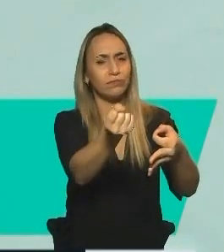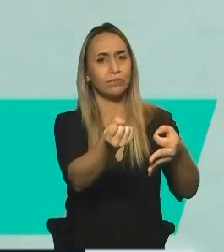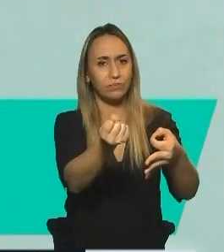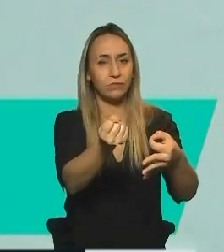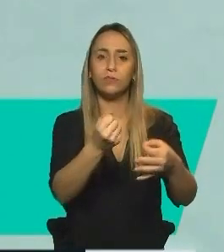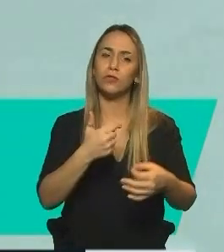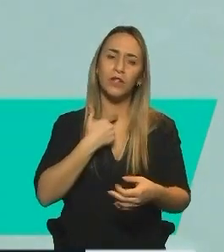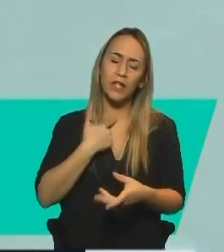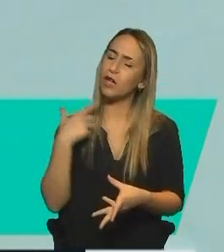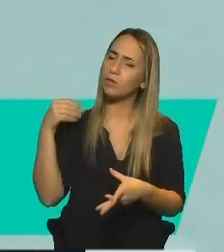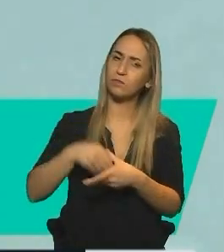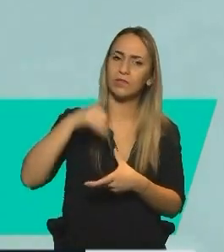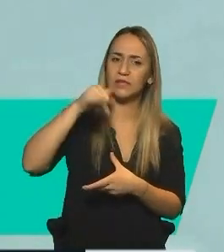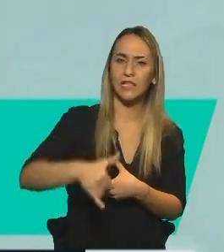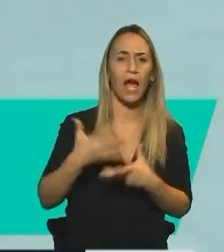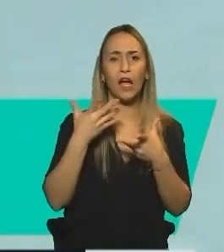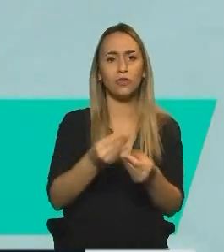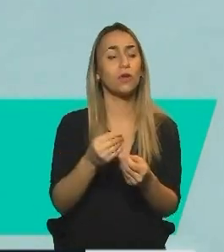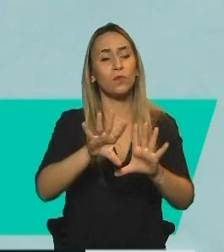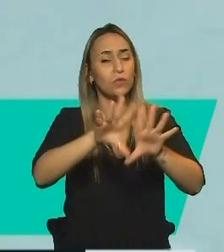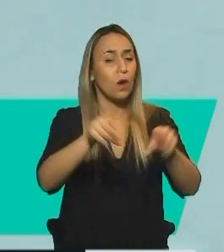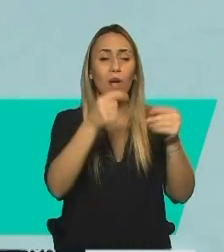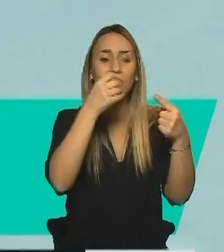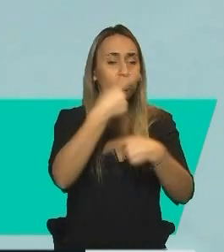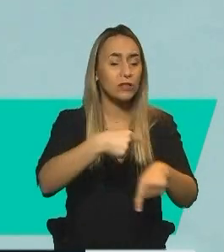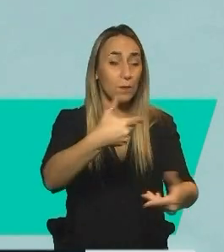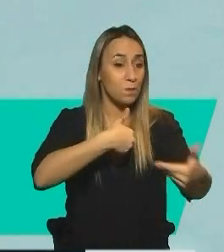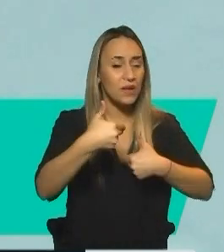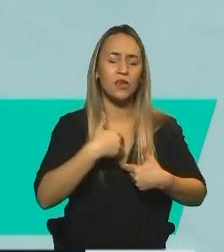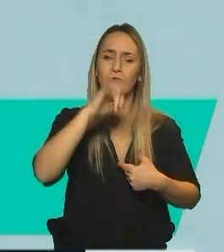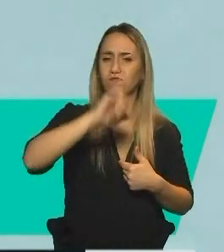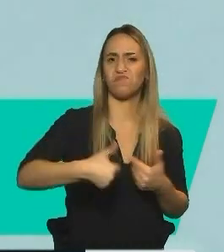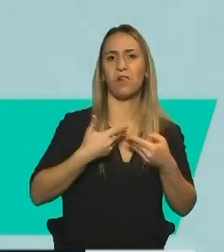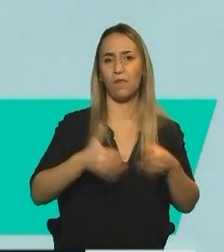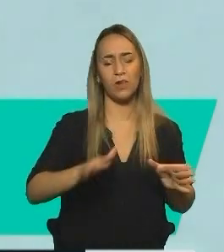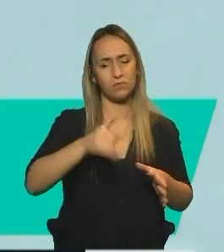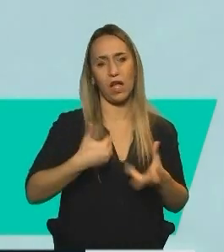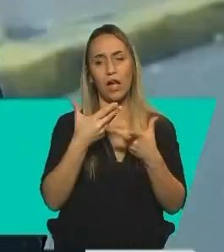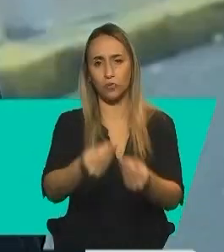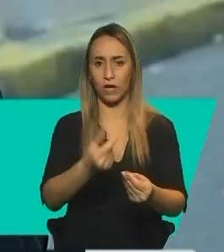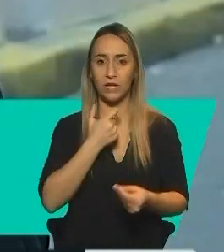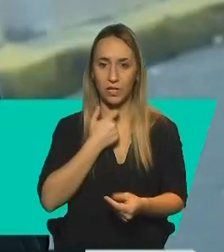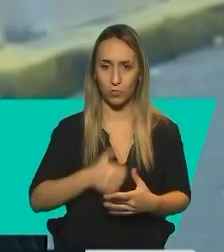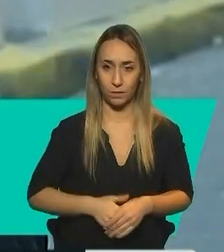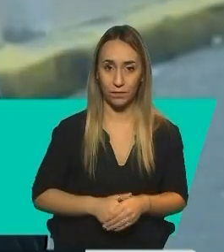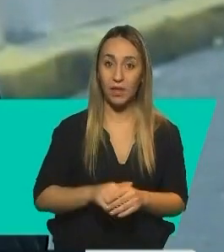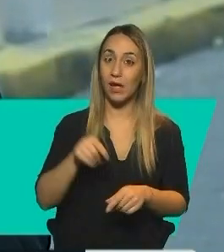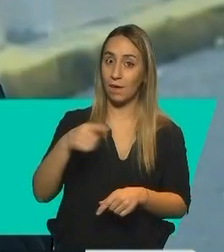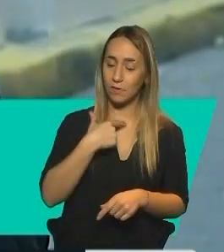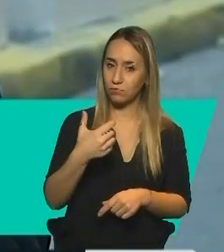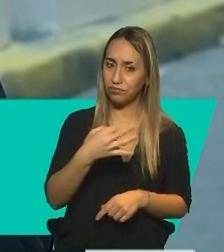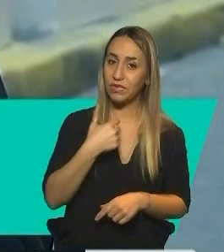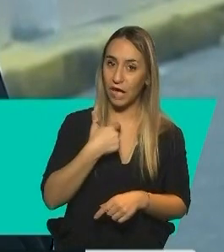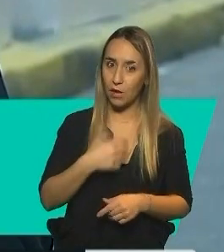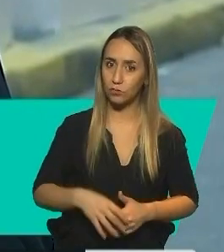Voy a colaborar con todo lo que se me pida. La verdad que estoy dispuesto a ayudar en lo que más puedo. Eso estamos haciendo, Horacio.